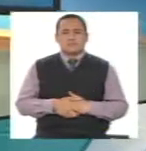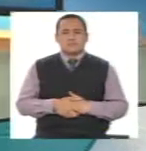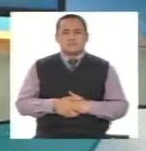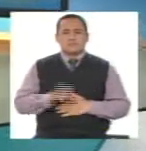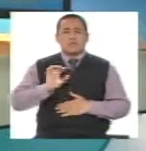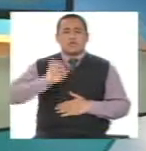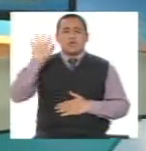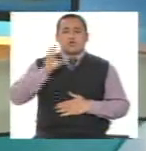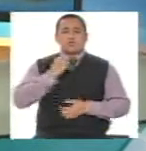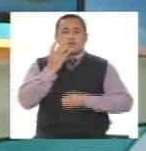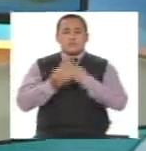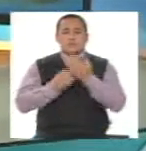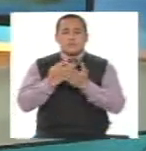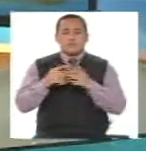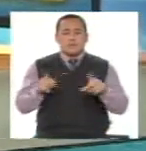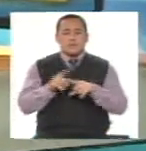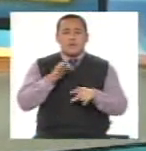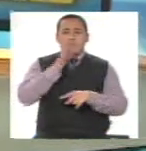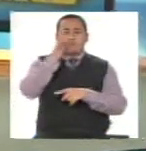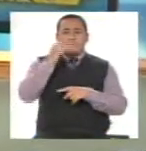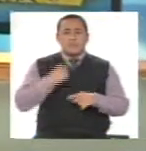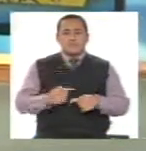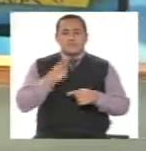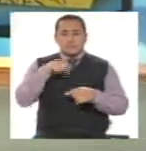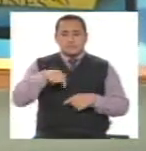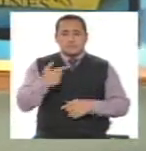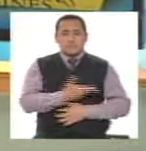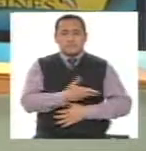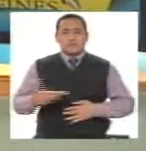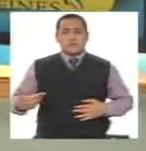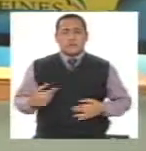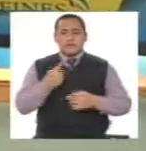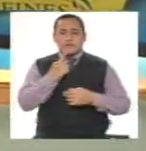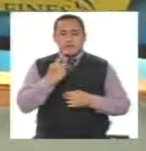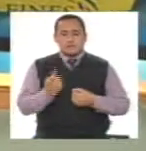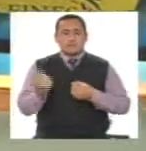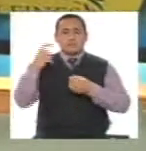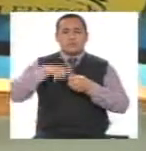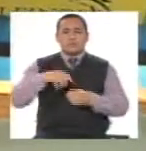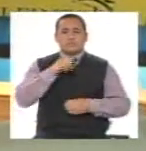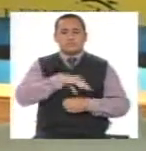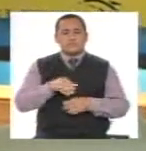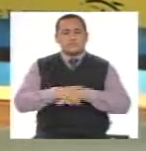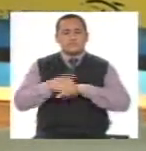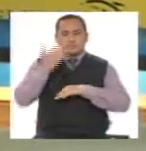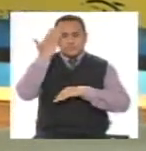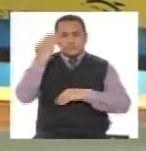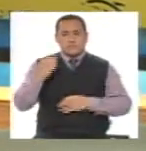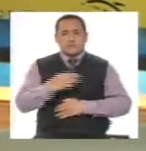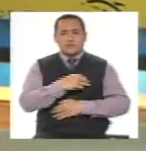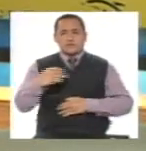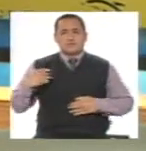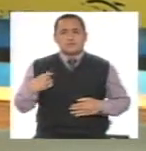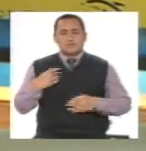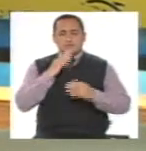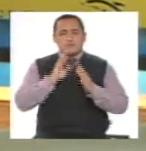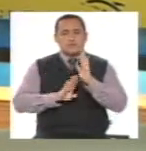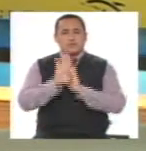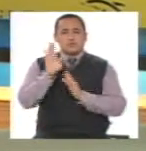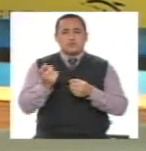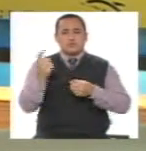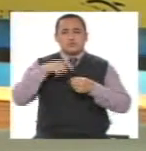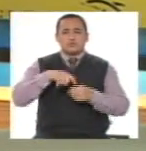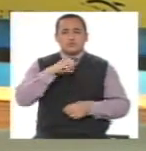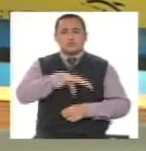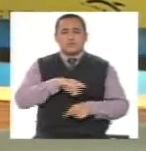En otro tema, el norte de ese gobierno es la inclusión social, señor el presidente Ollantumala. Tras saludar al Ministerio de Desarrollo e Inclusión Social por su segundo